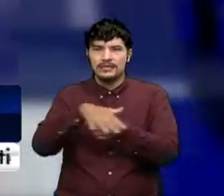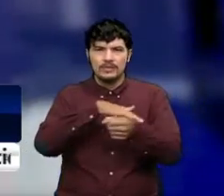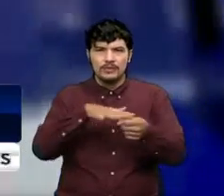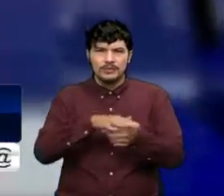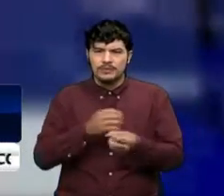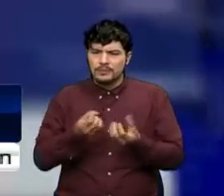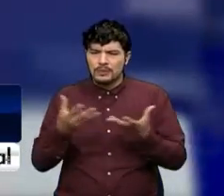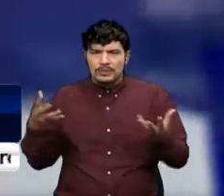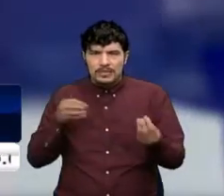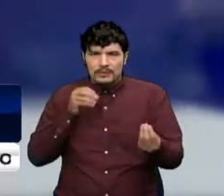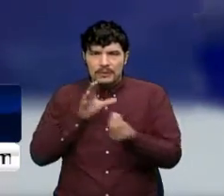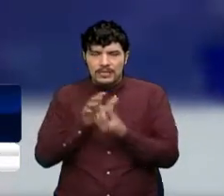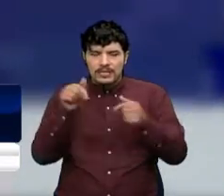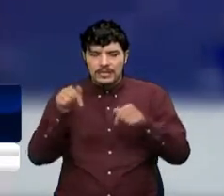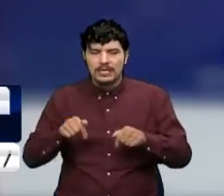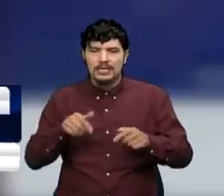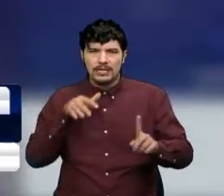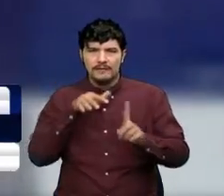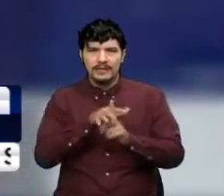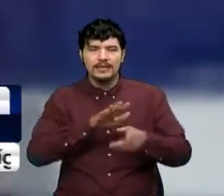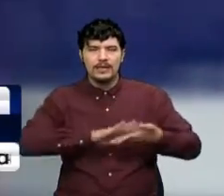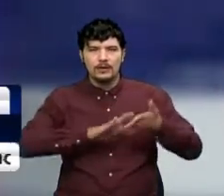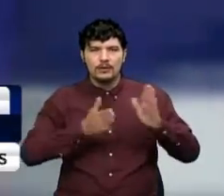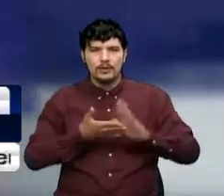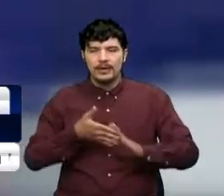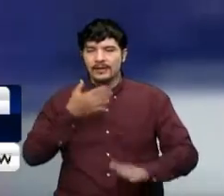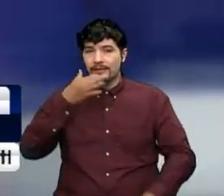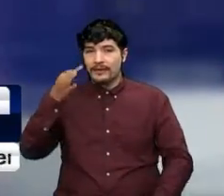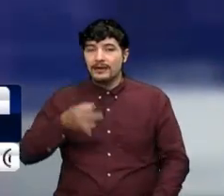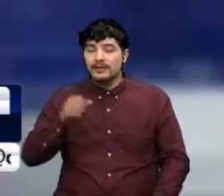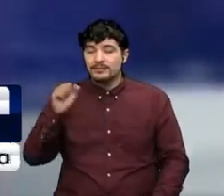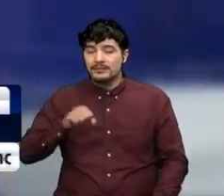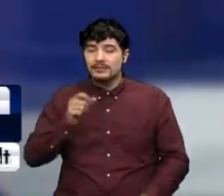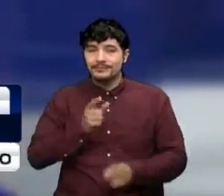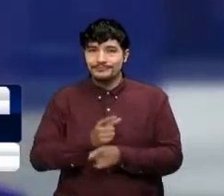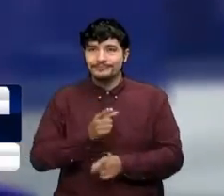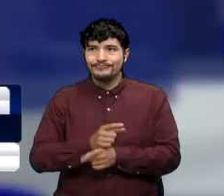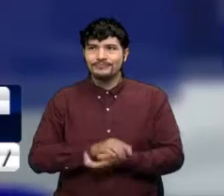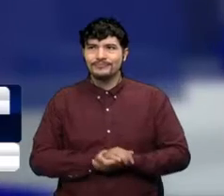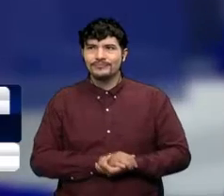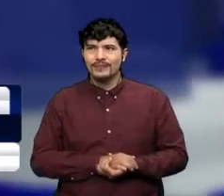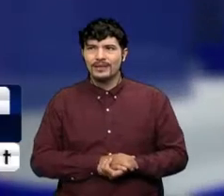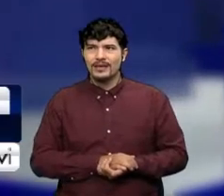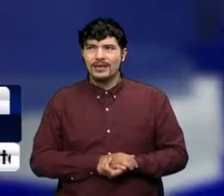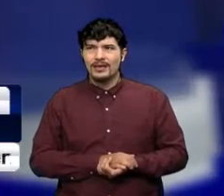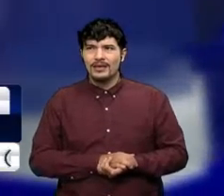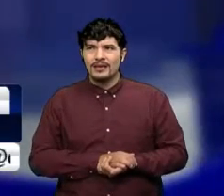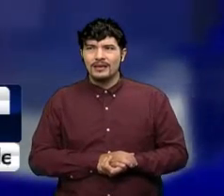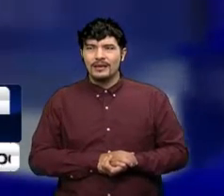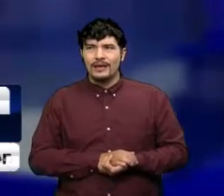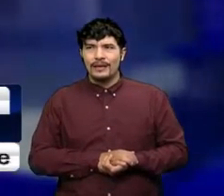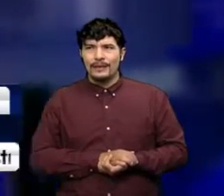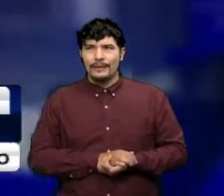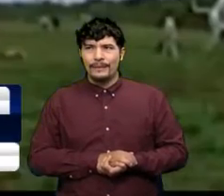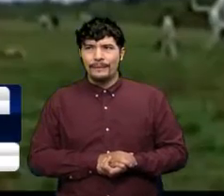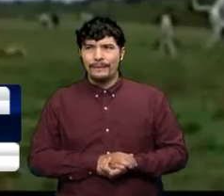violencia que ha sufrido la comunidad, pues indudablemente que no son para nada,